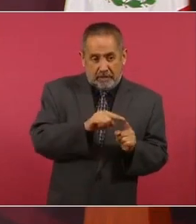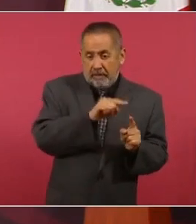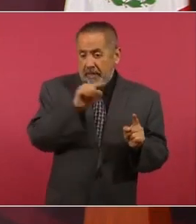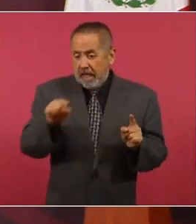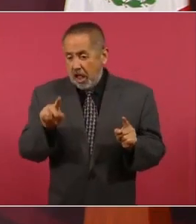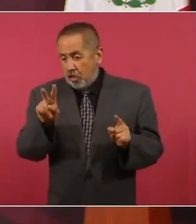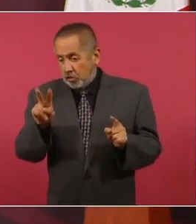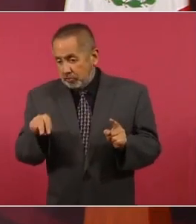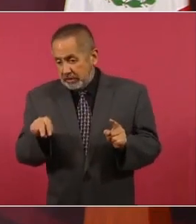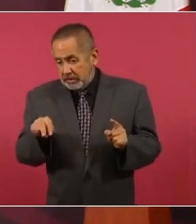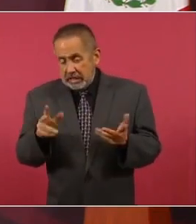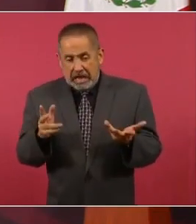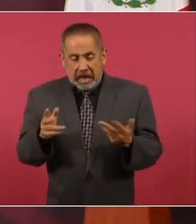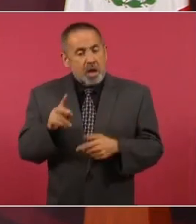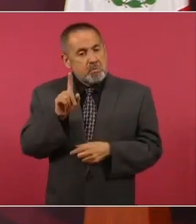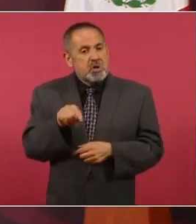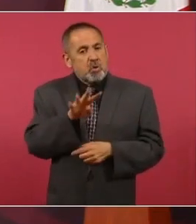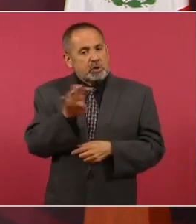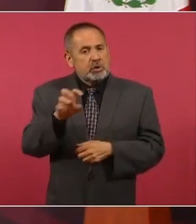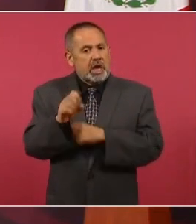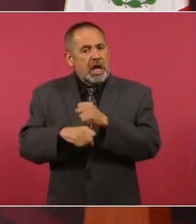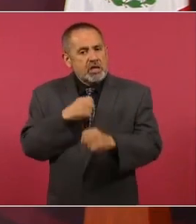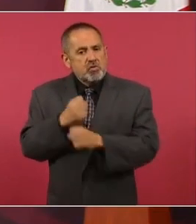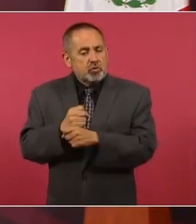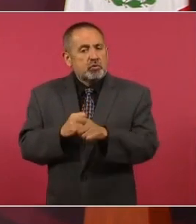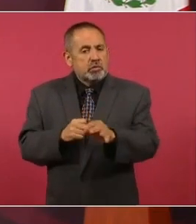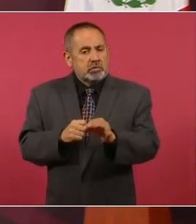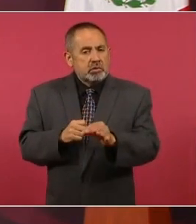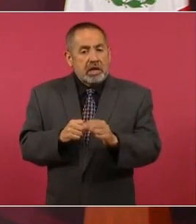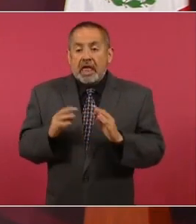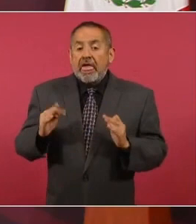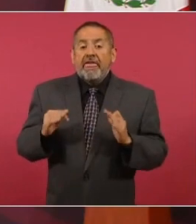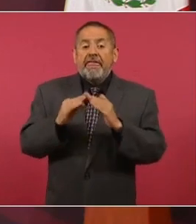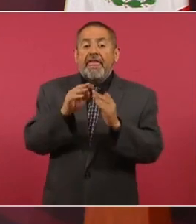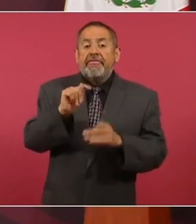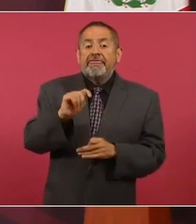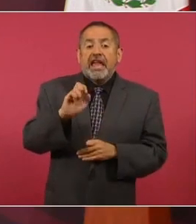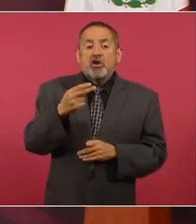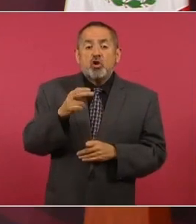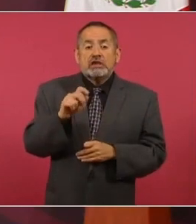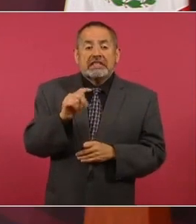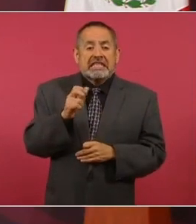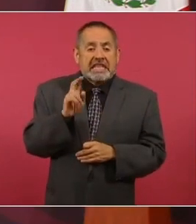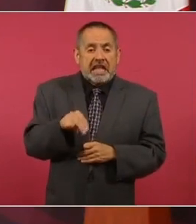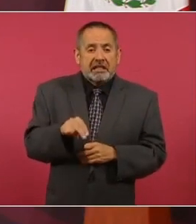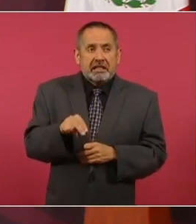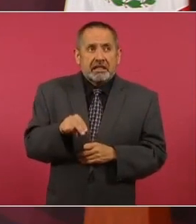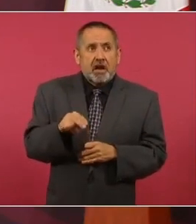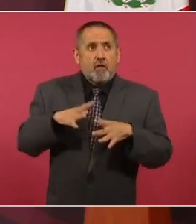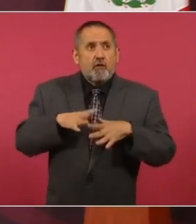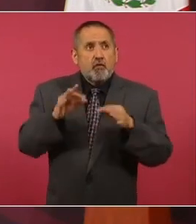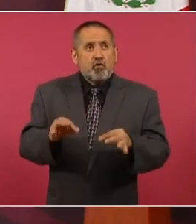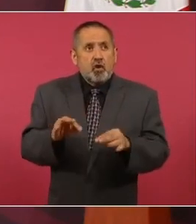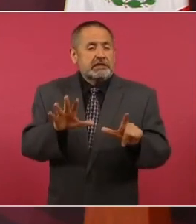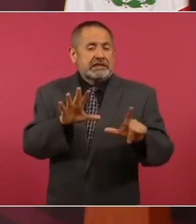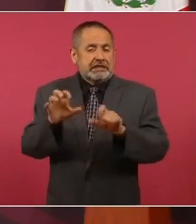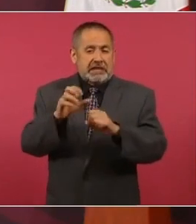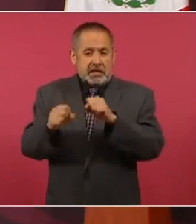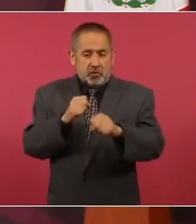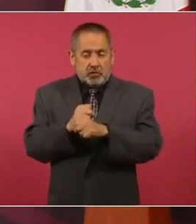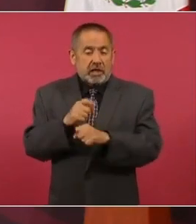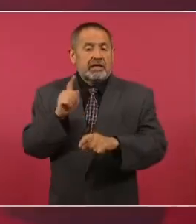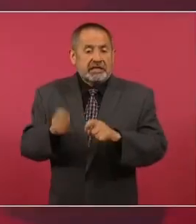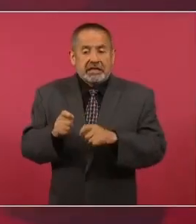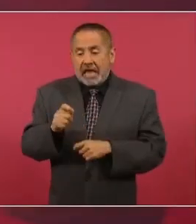son 1400 años. Y Tenochtitlan se funda 700 años. O sea que